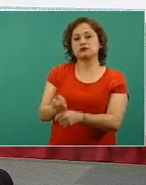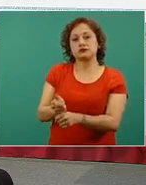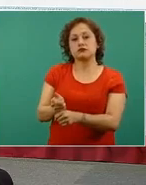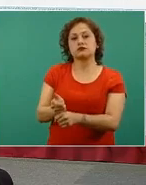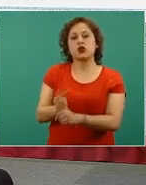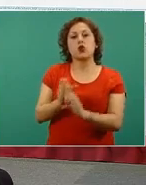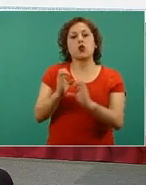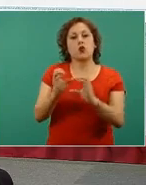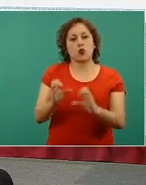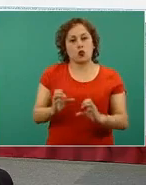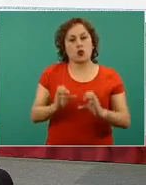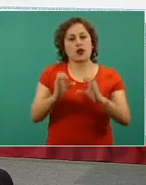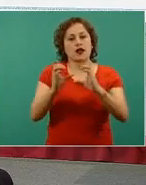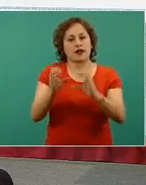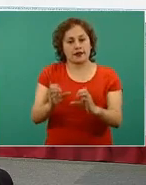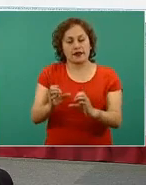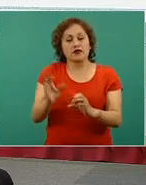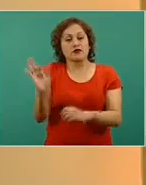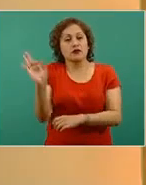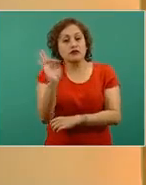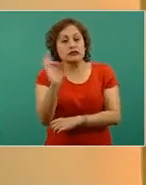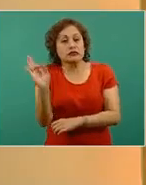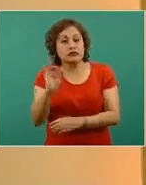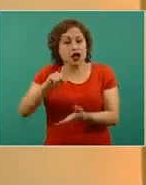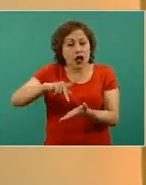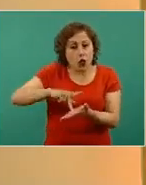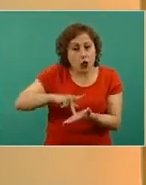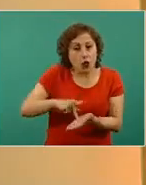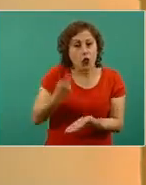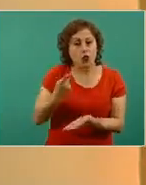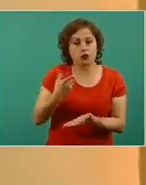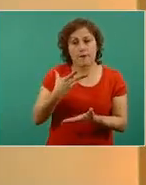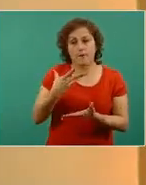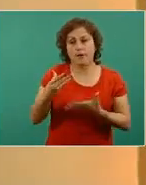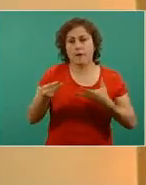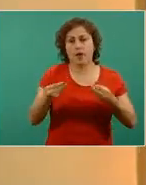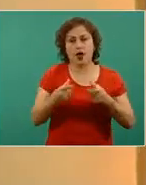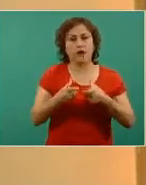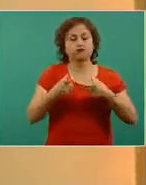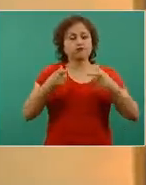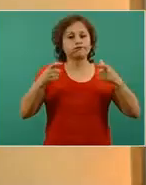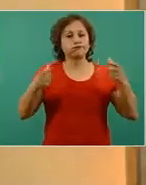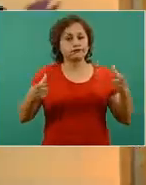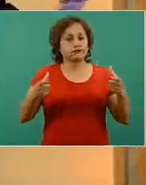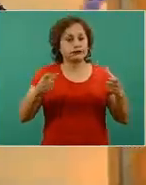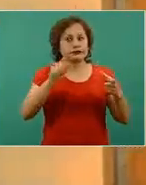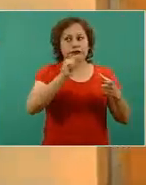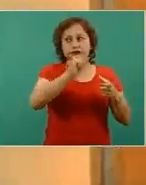tener un incremento mundial nuevamente, ¿no?, y una tendencia que